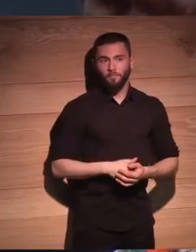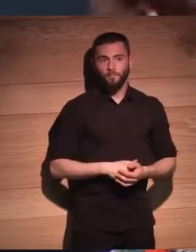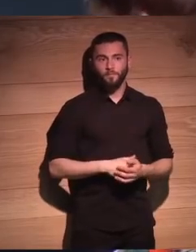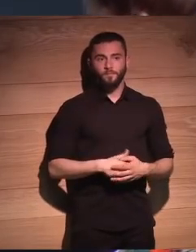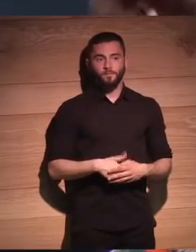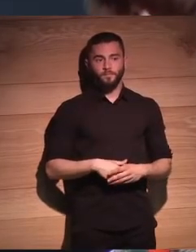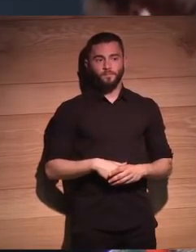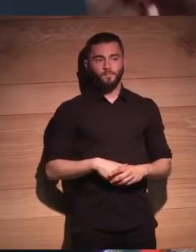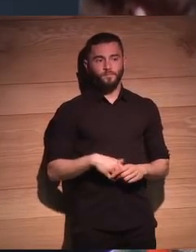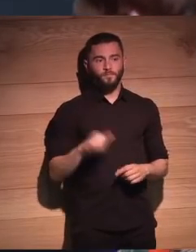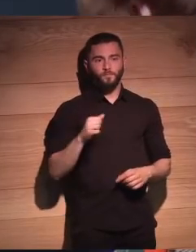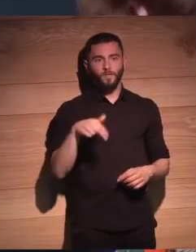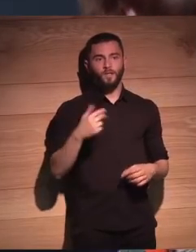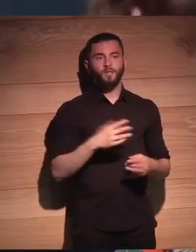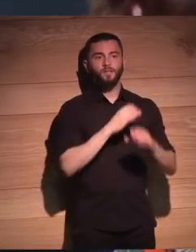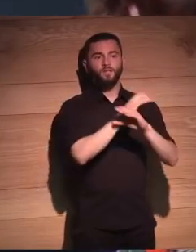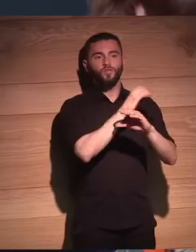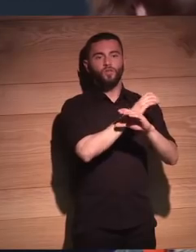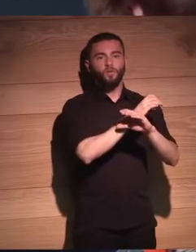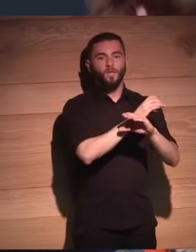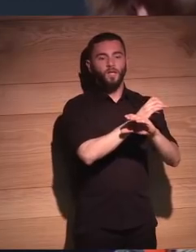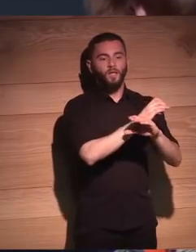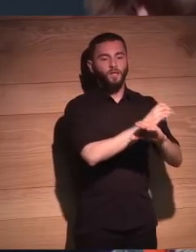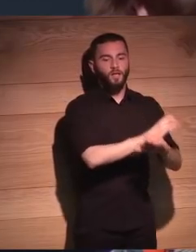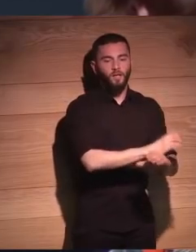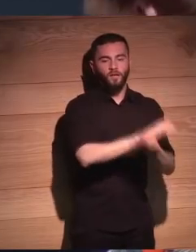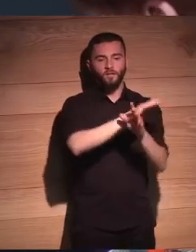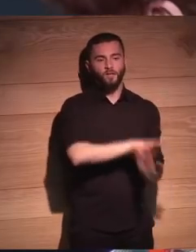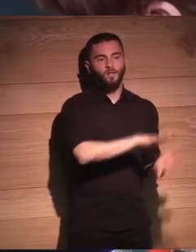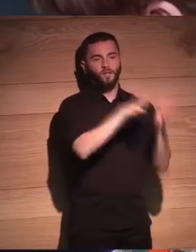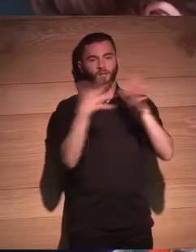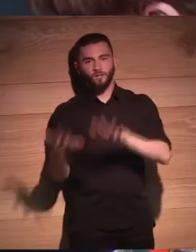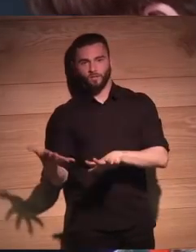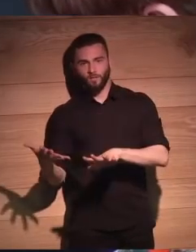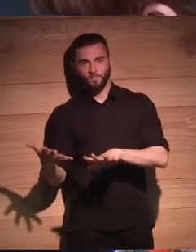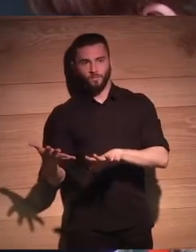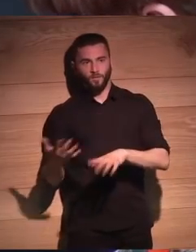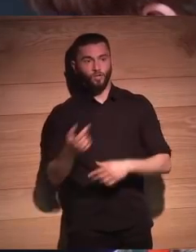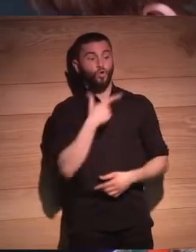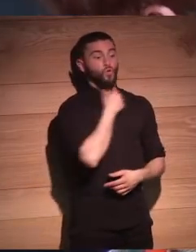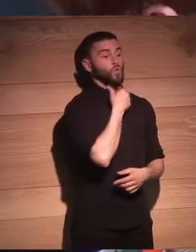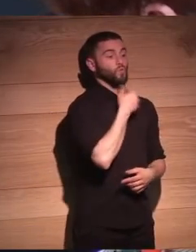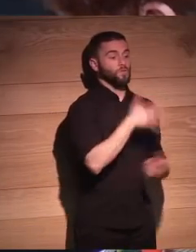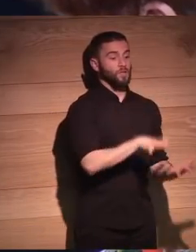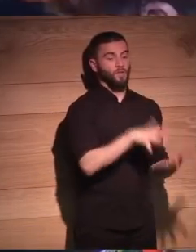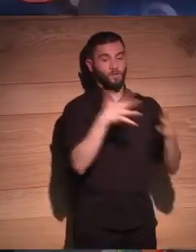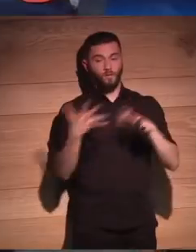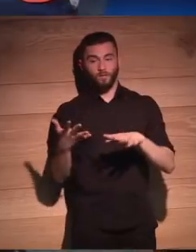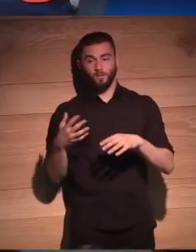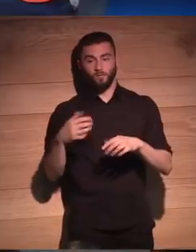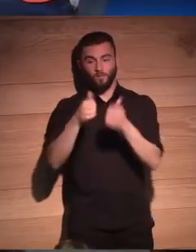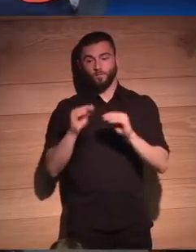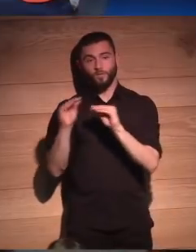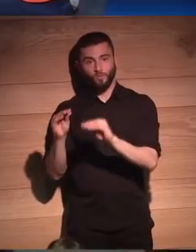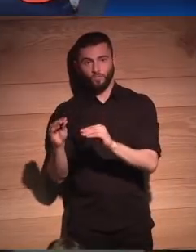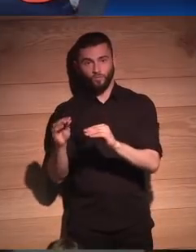inventa nada cuando empieza a coger los cómics y se los lleva a su terreno. Es decir, todo el mundo coge aquello que le gusta y se lo lleva a su terreno. Luis Alberto, a